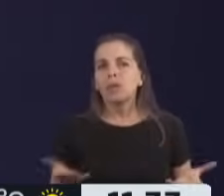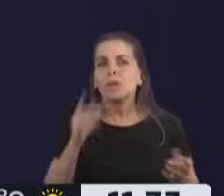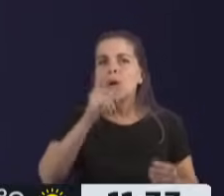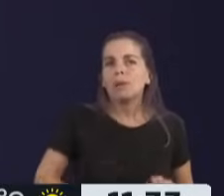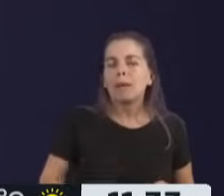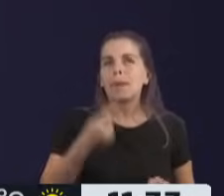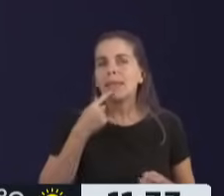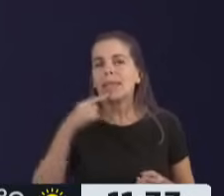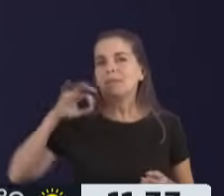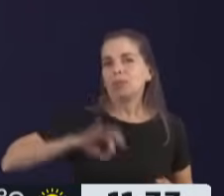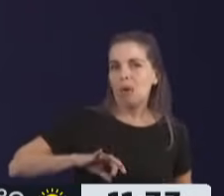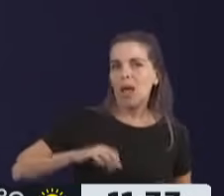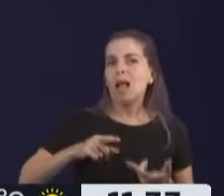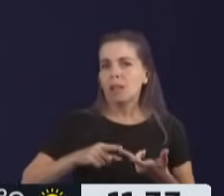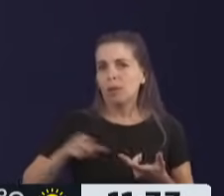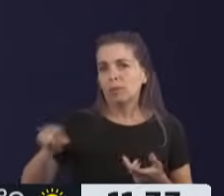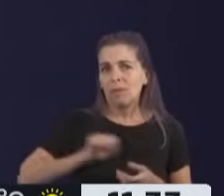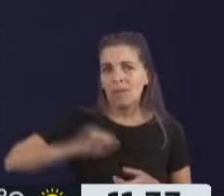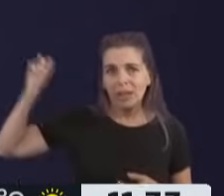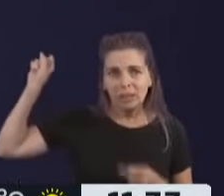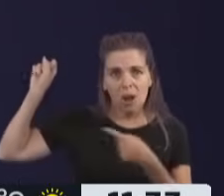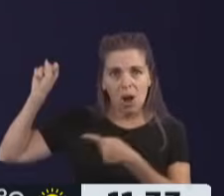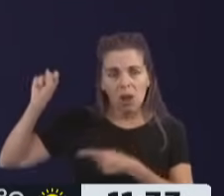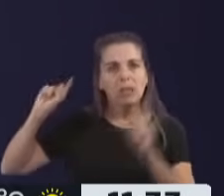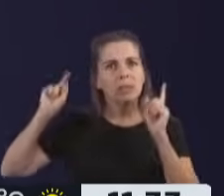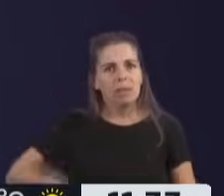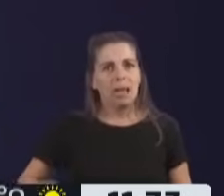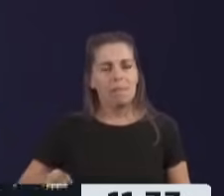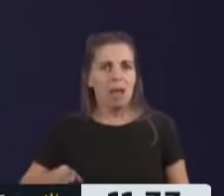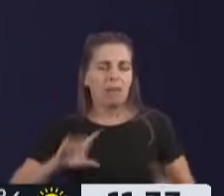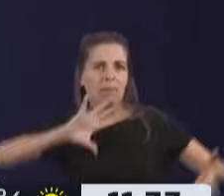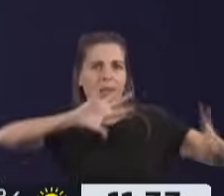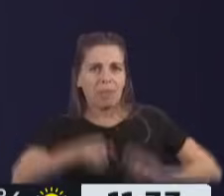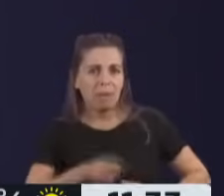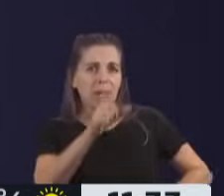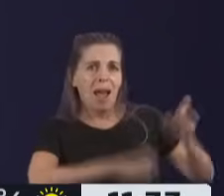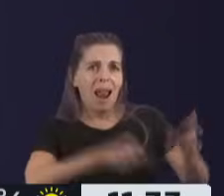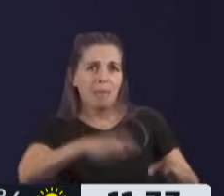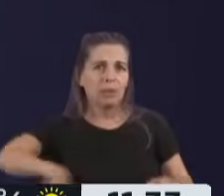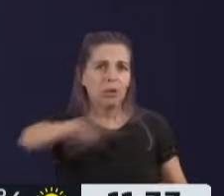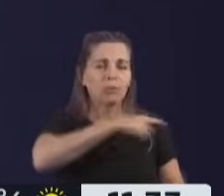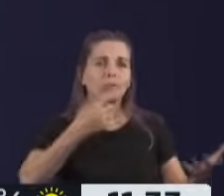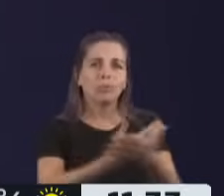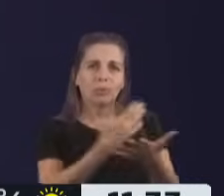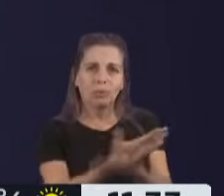también de poder adquisitivo, sino porque además le pega primero al que menos tiene. Entonces,